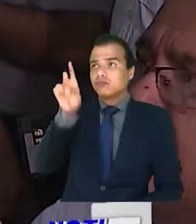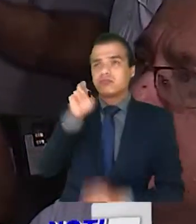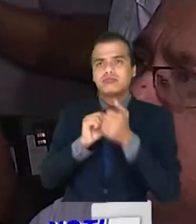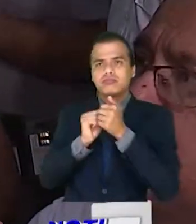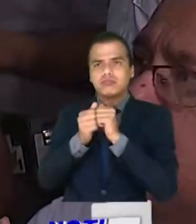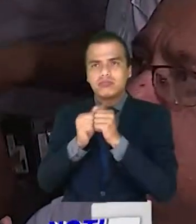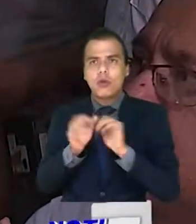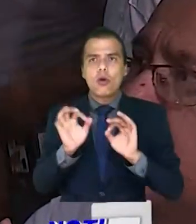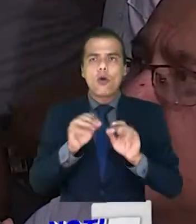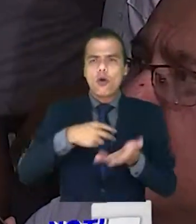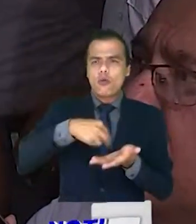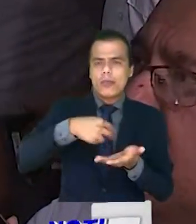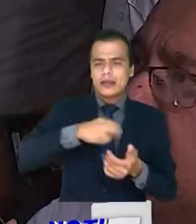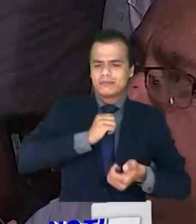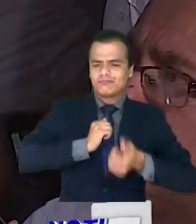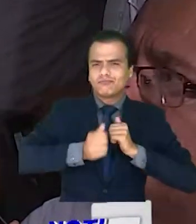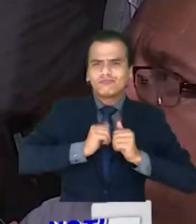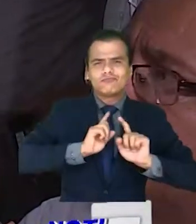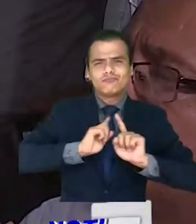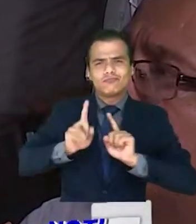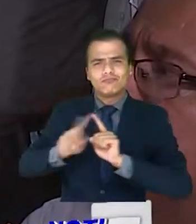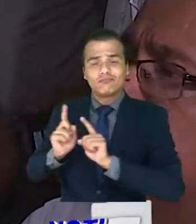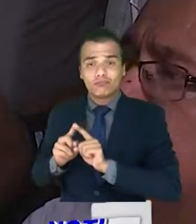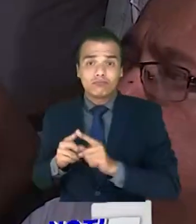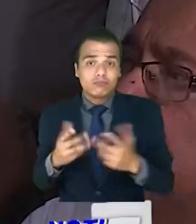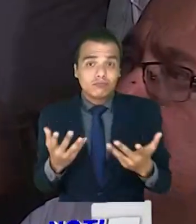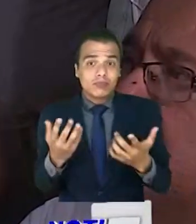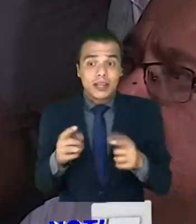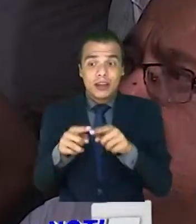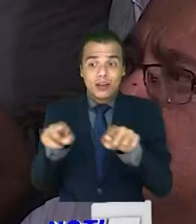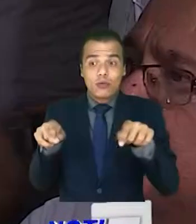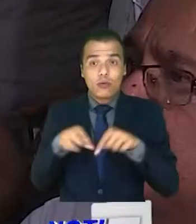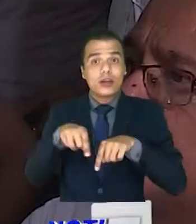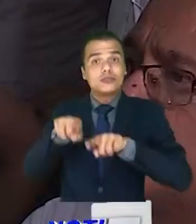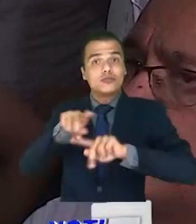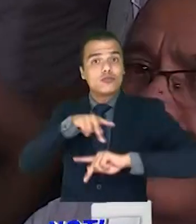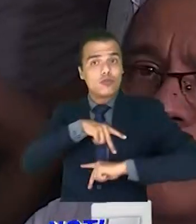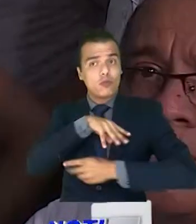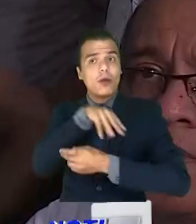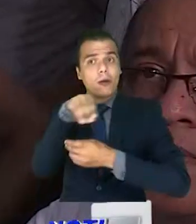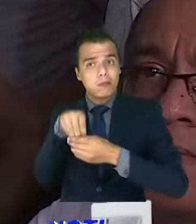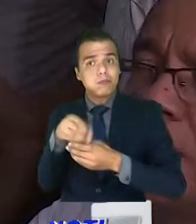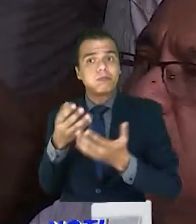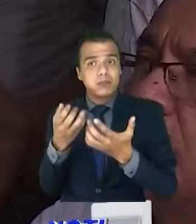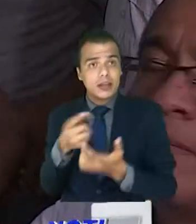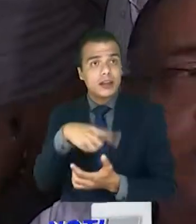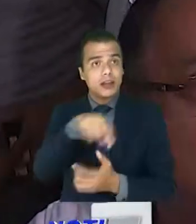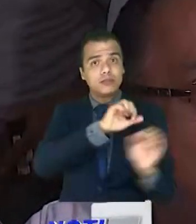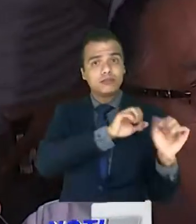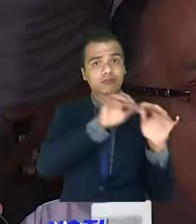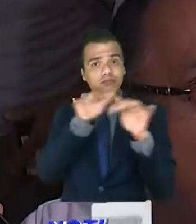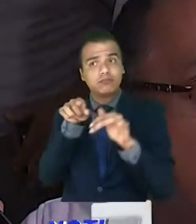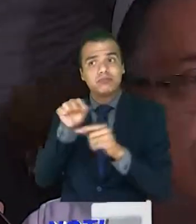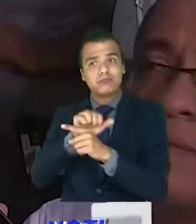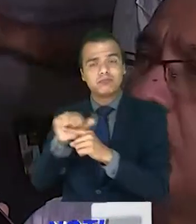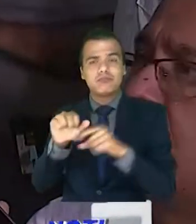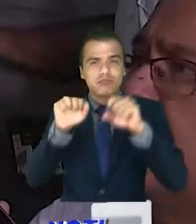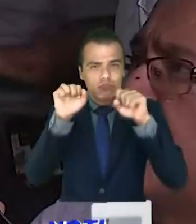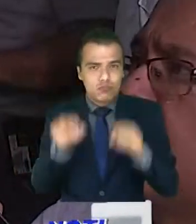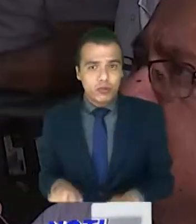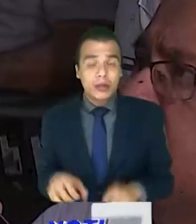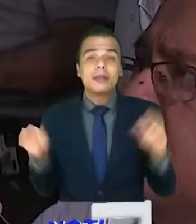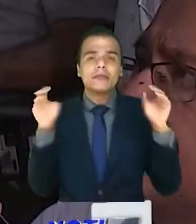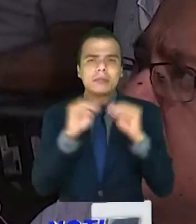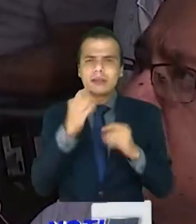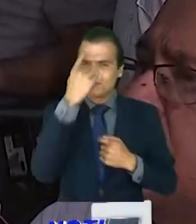la escalada deportiva, que les gusta el breakdance, como acabamos de ver. Entonces, esas son las cosas que queremos hacer. Y por